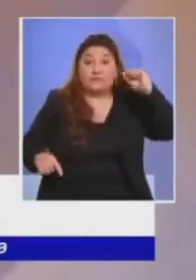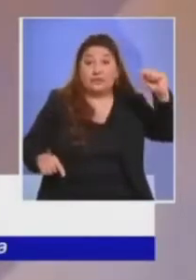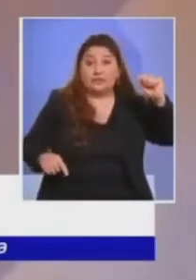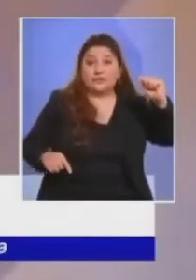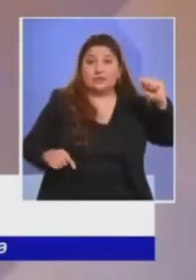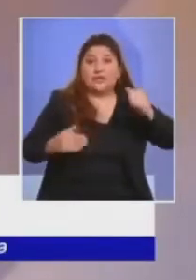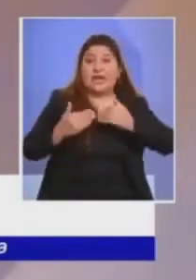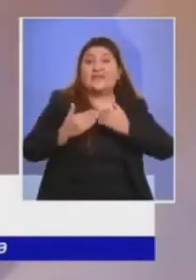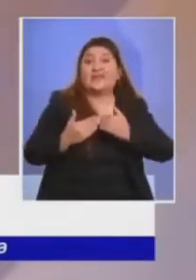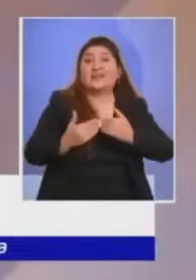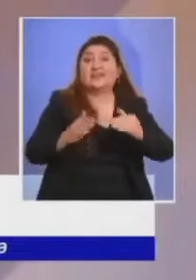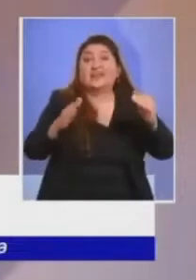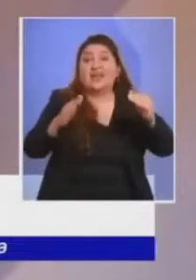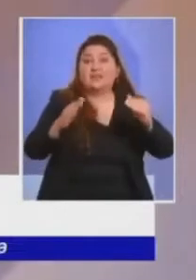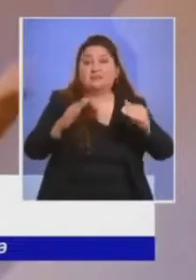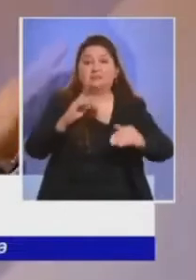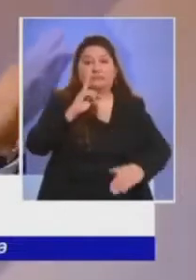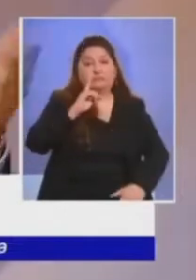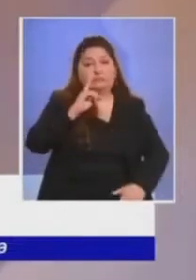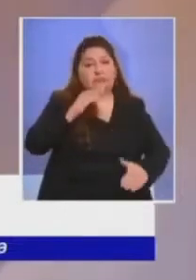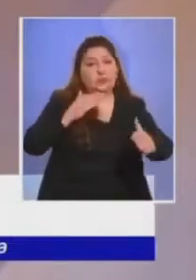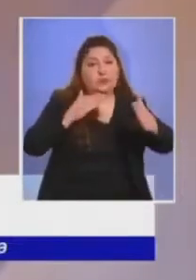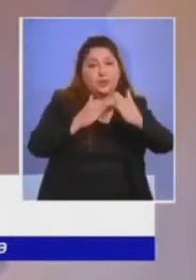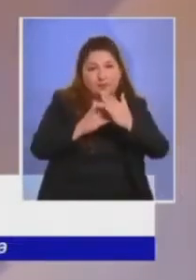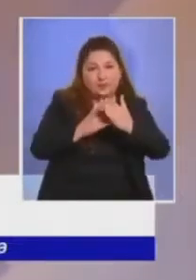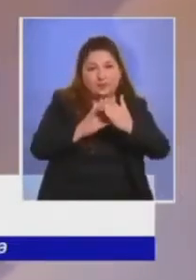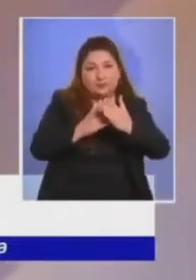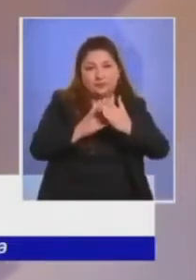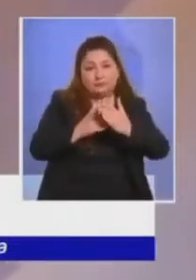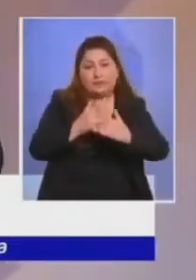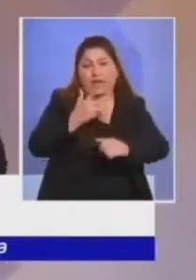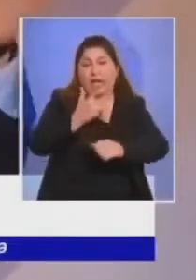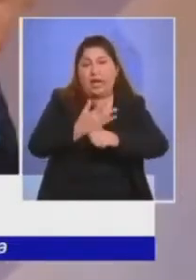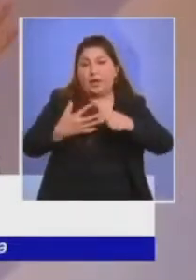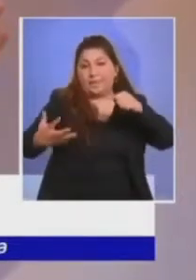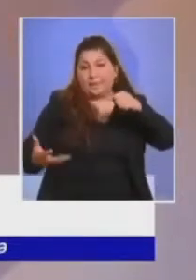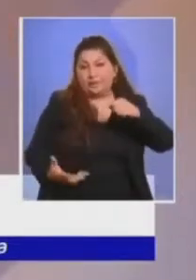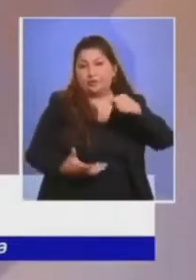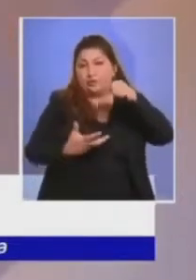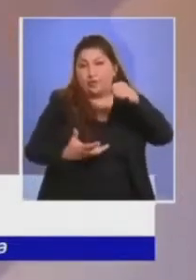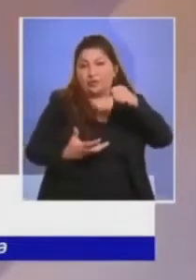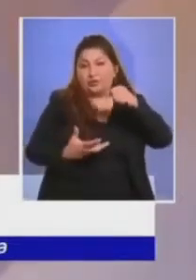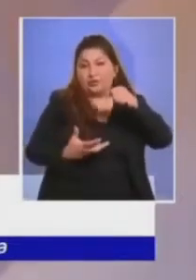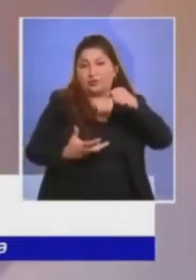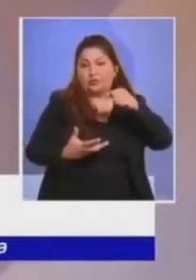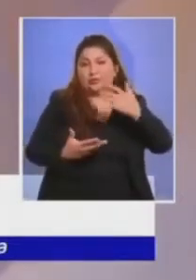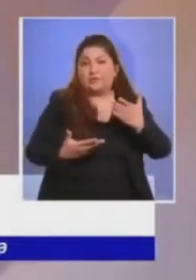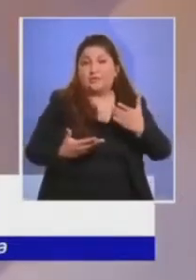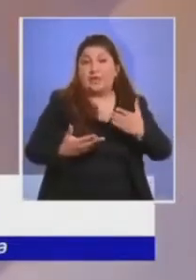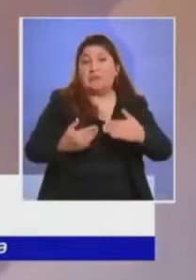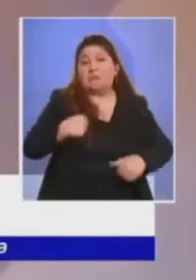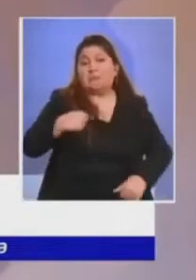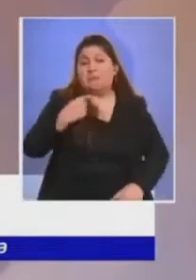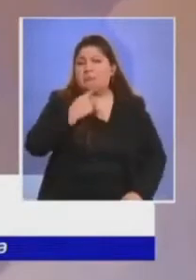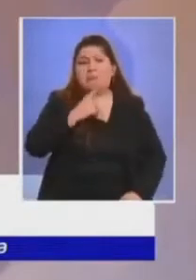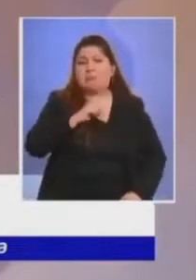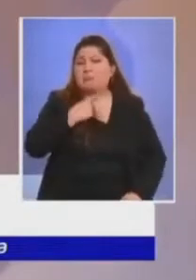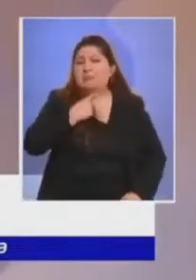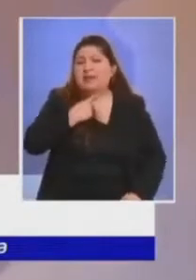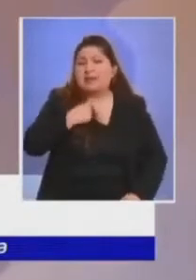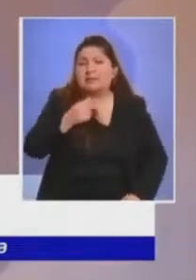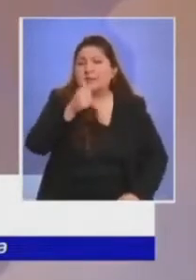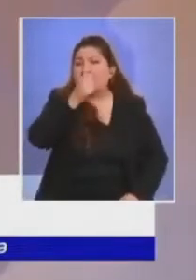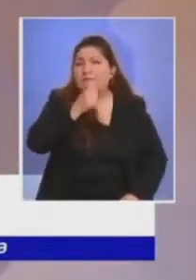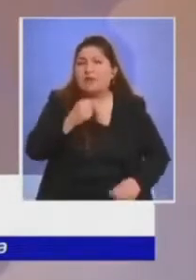pregunta. Donde hay un peso público hay reglas públicas. A mí me da lo mismo si son privados o no. Para mí el conocimiento es un bien público y